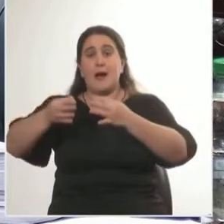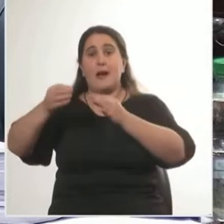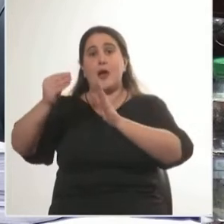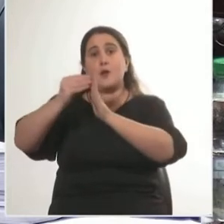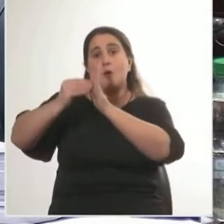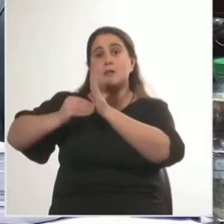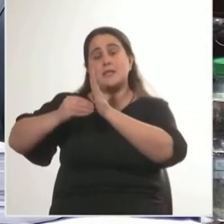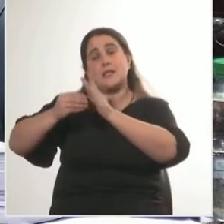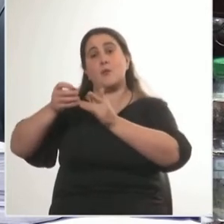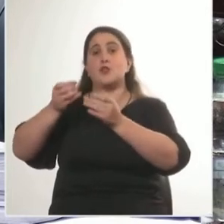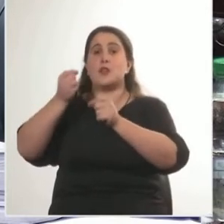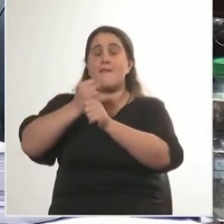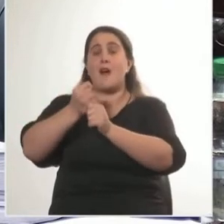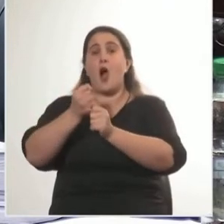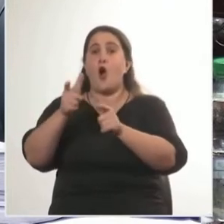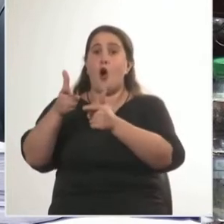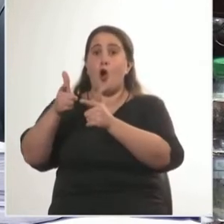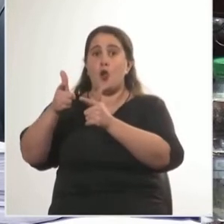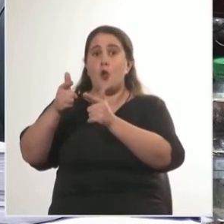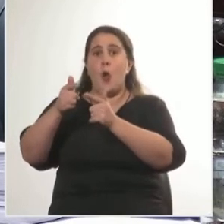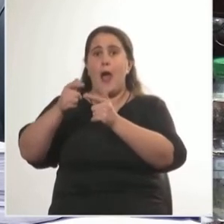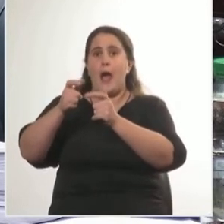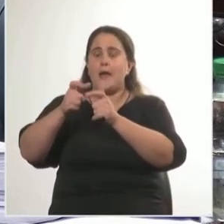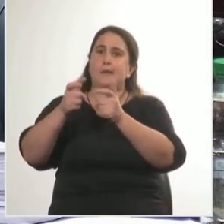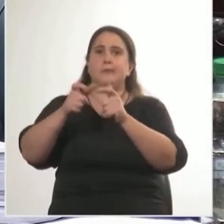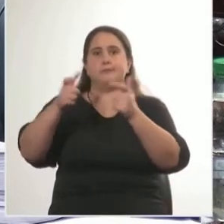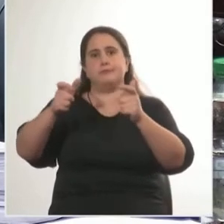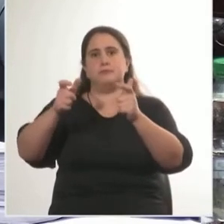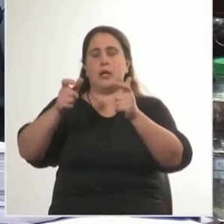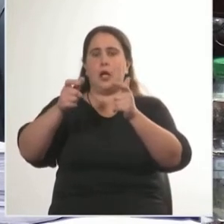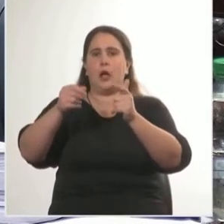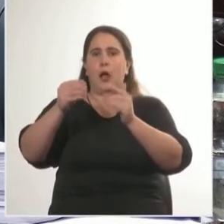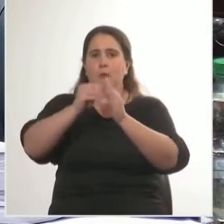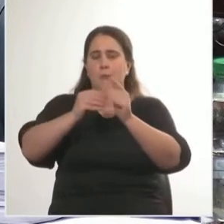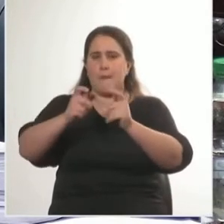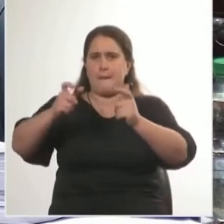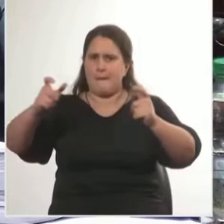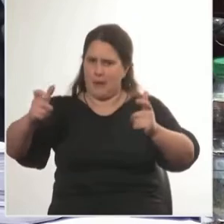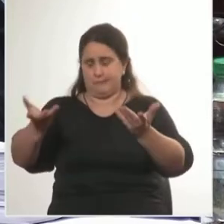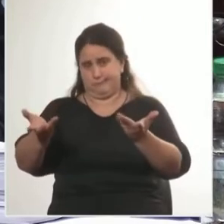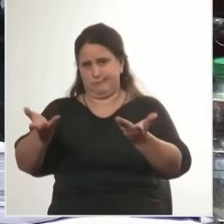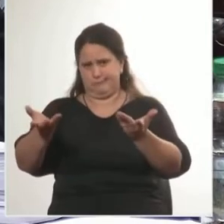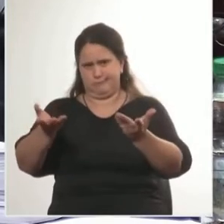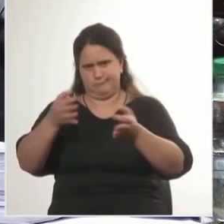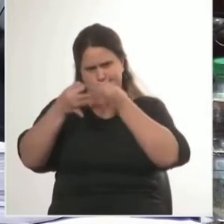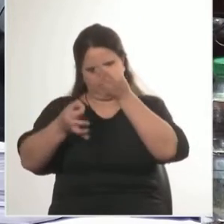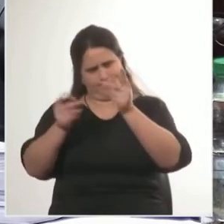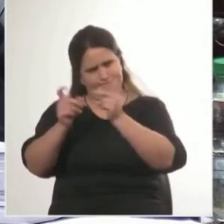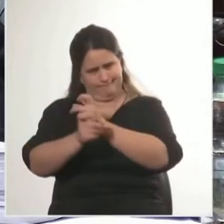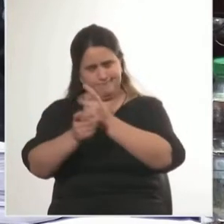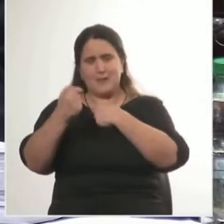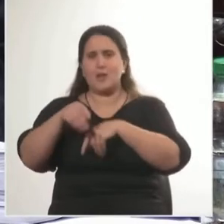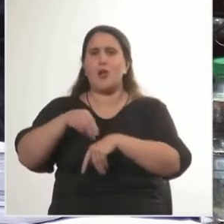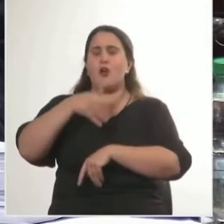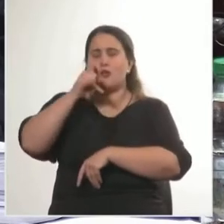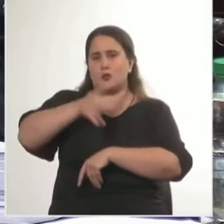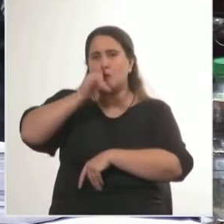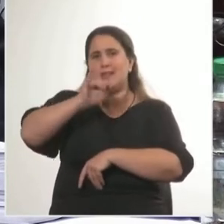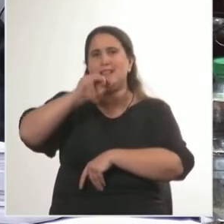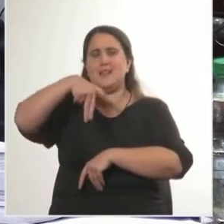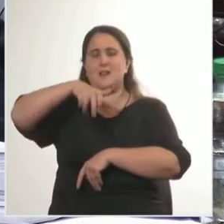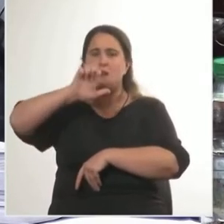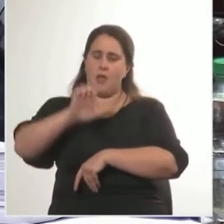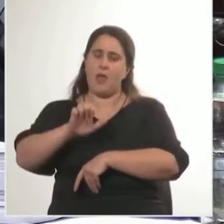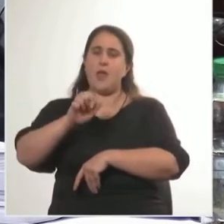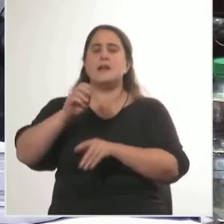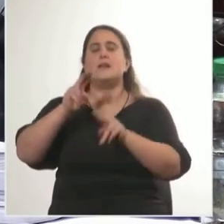todo el país. Es difícil de explicar. Pero también hay otro dato que surge de la encuesta del INE vinculada al tema de